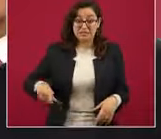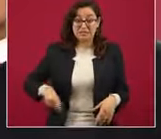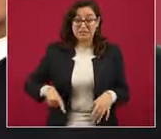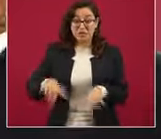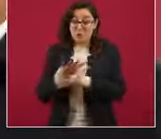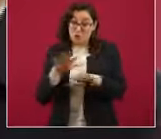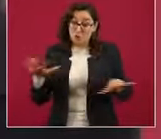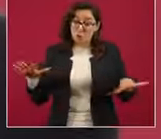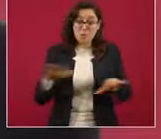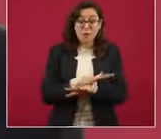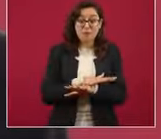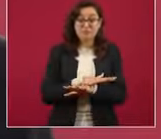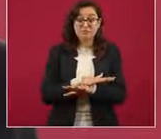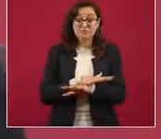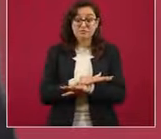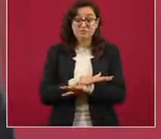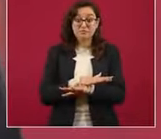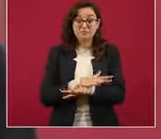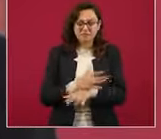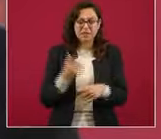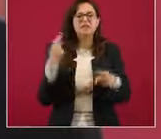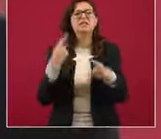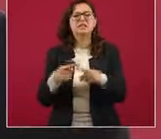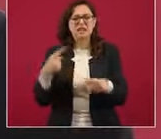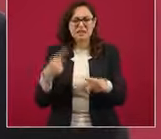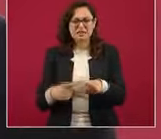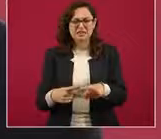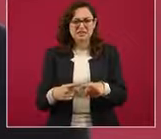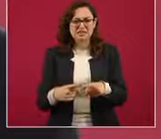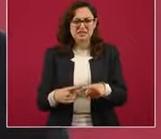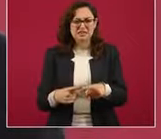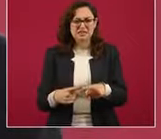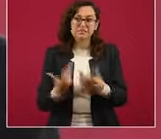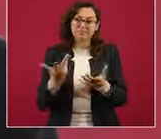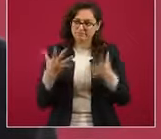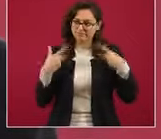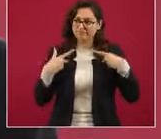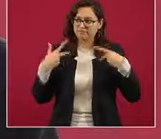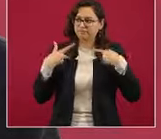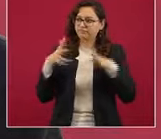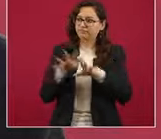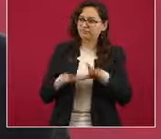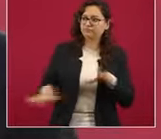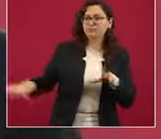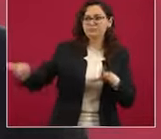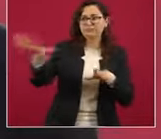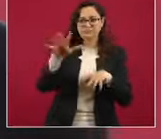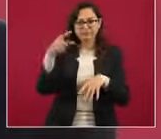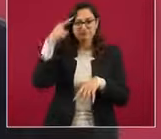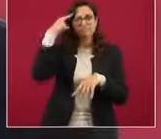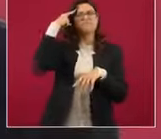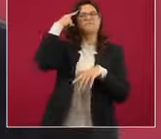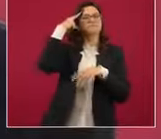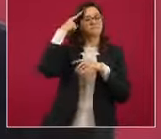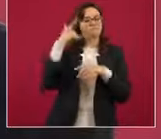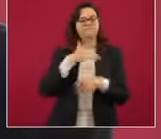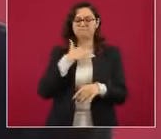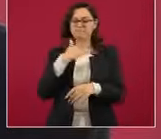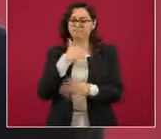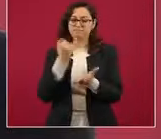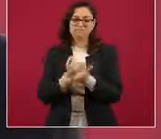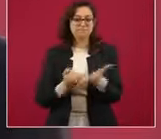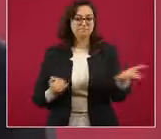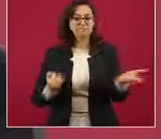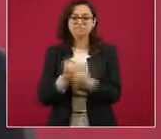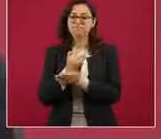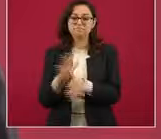¿Quién es el que produce el cambio? El pueblo. pero en los